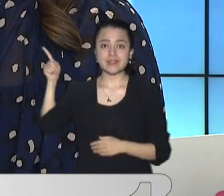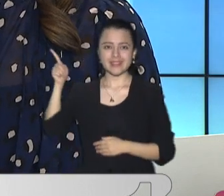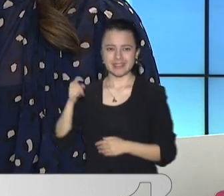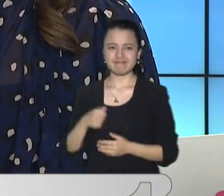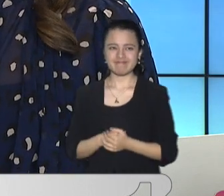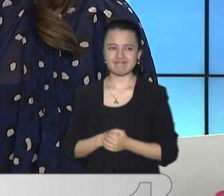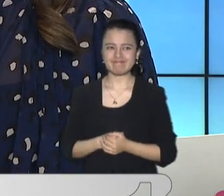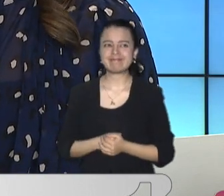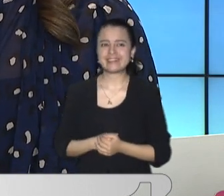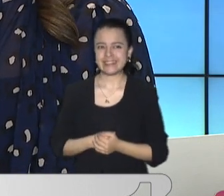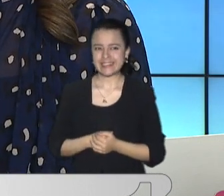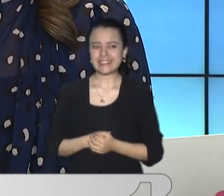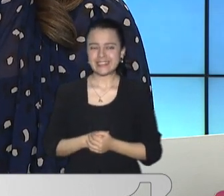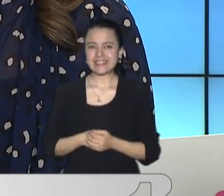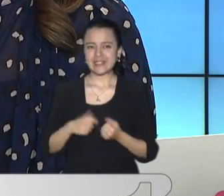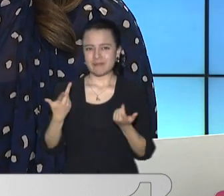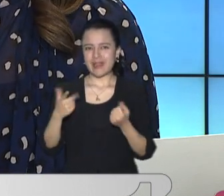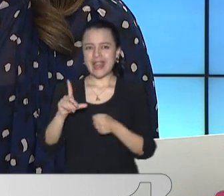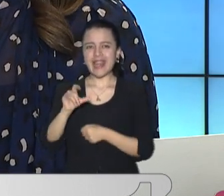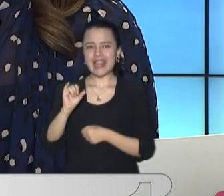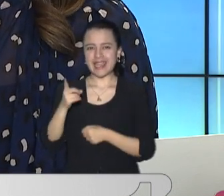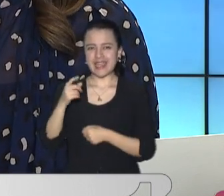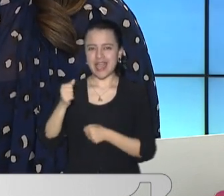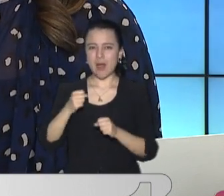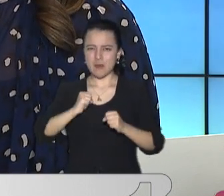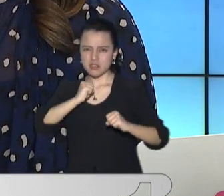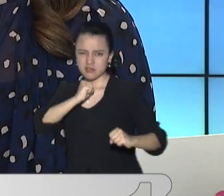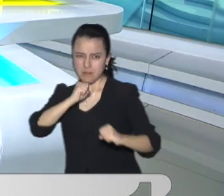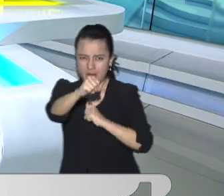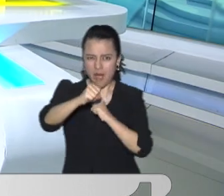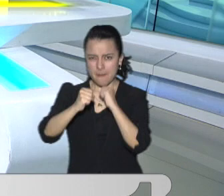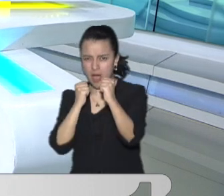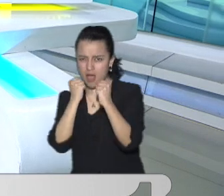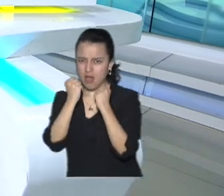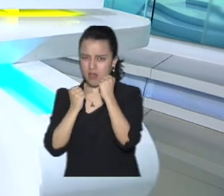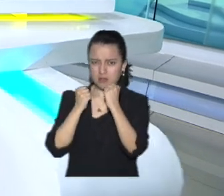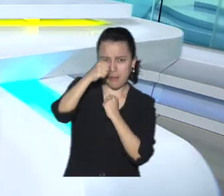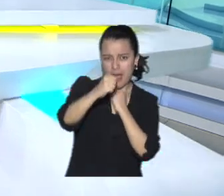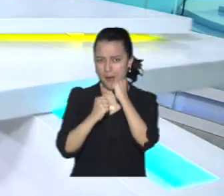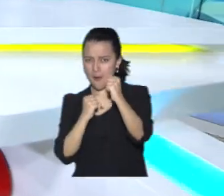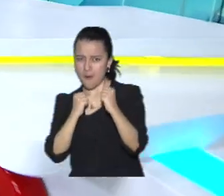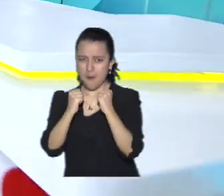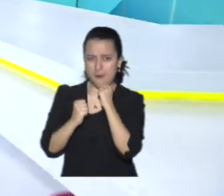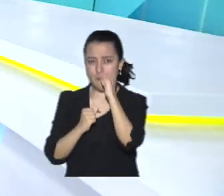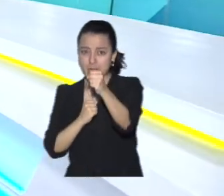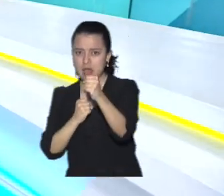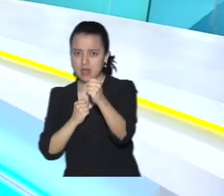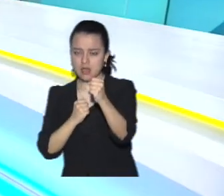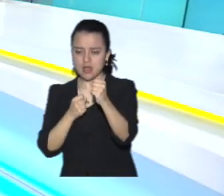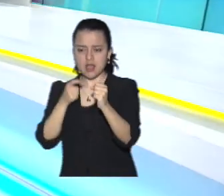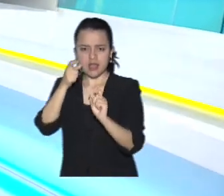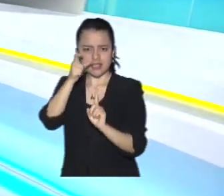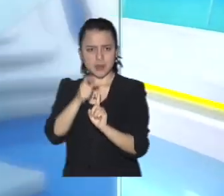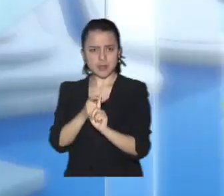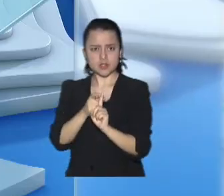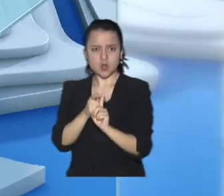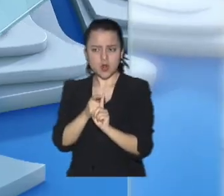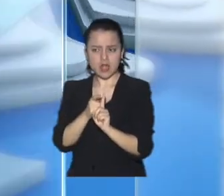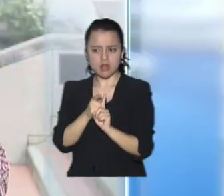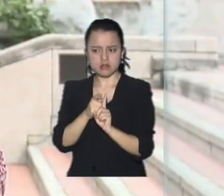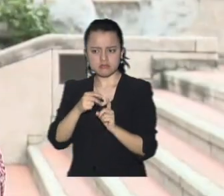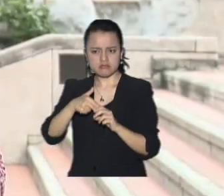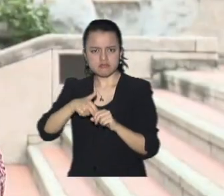Cauca tras verse envuelto en un escándalo de acoso sexual. Sebastián, muy buenas tardes. ¿Qué va a pasar con este dirigente deportivo?